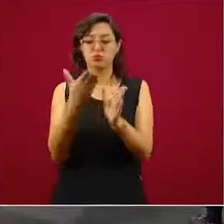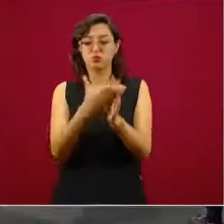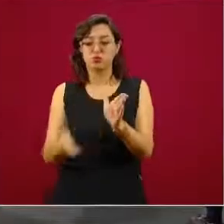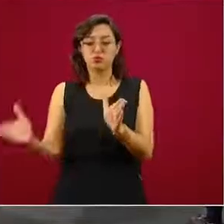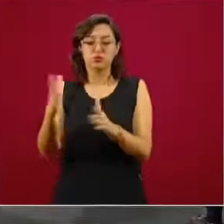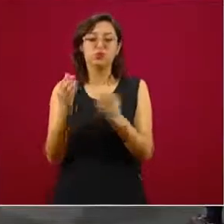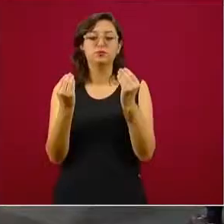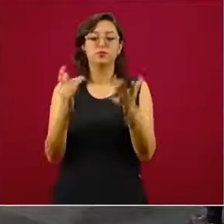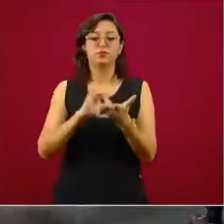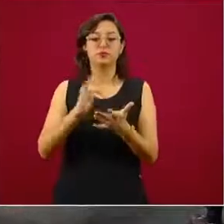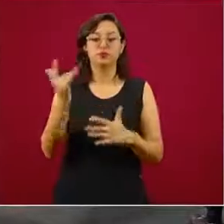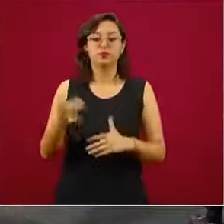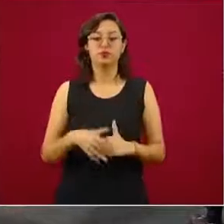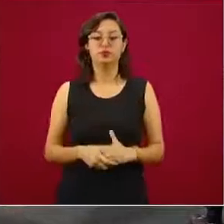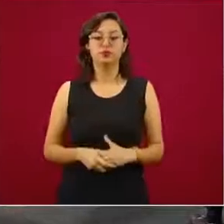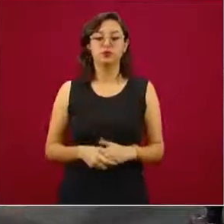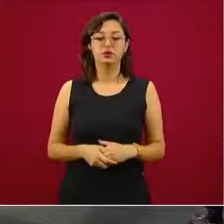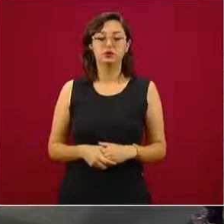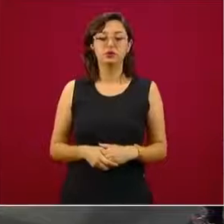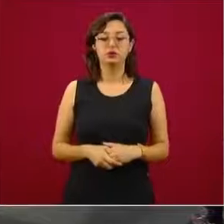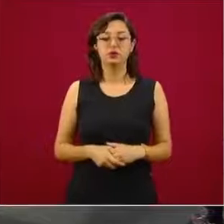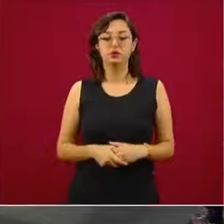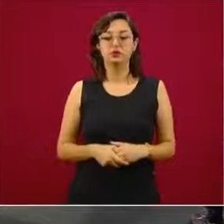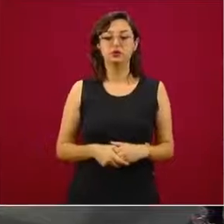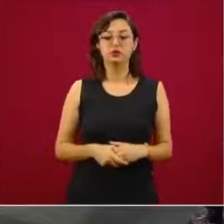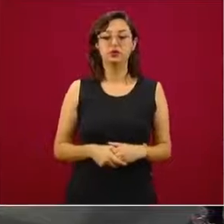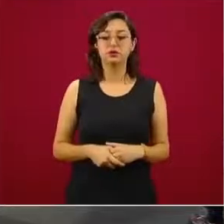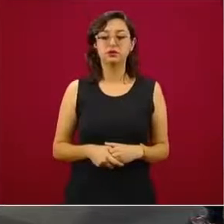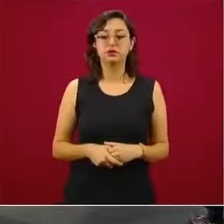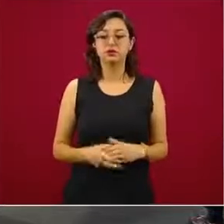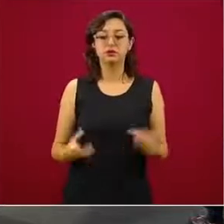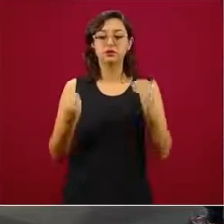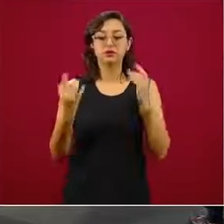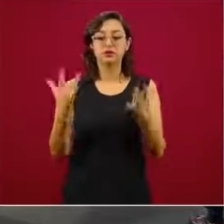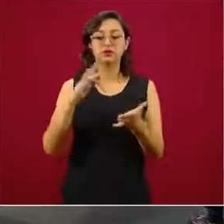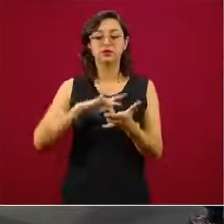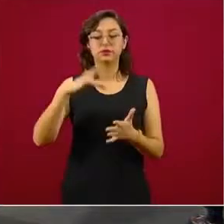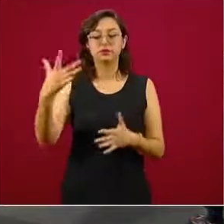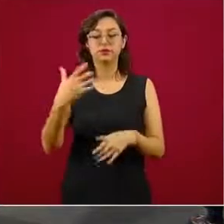Muchas gracias. Muchas gracias, secretario.